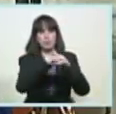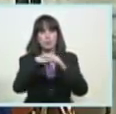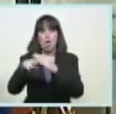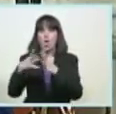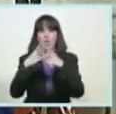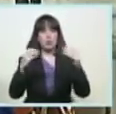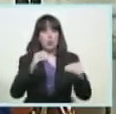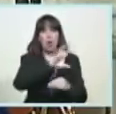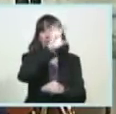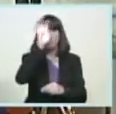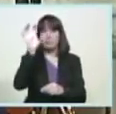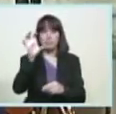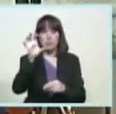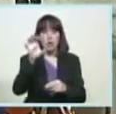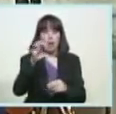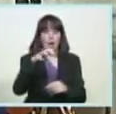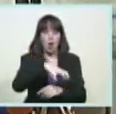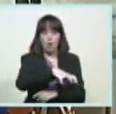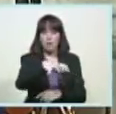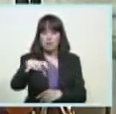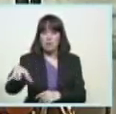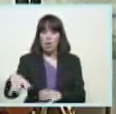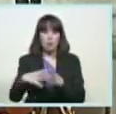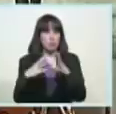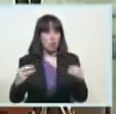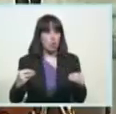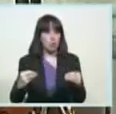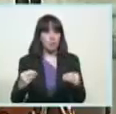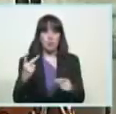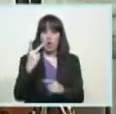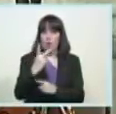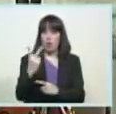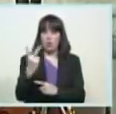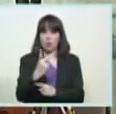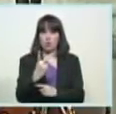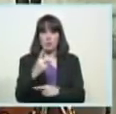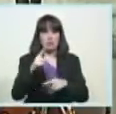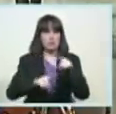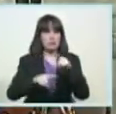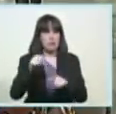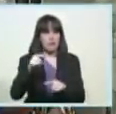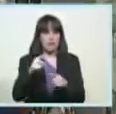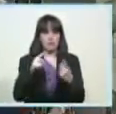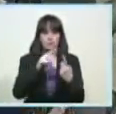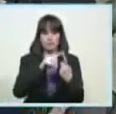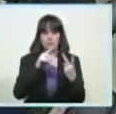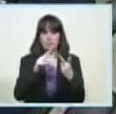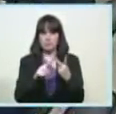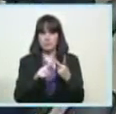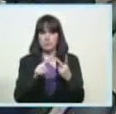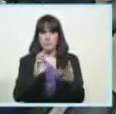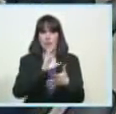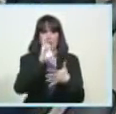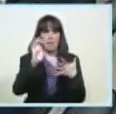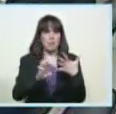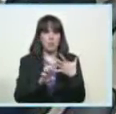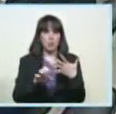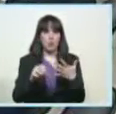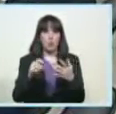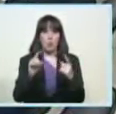el cono completo va a tener dos componentes la reconversión monetaria un componente central